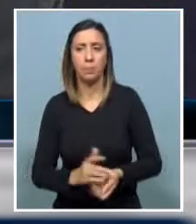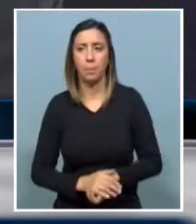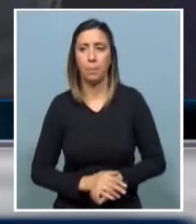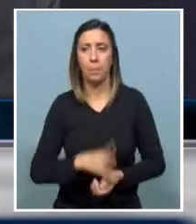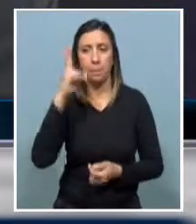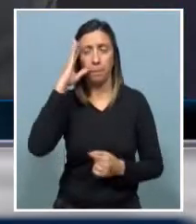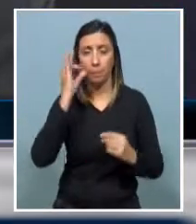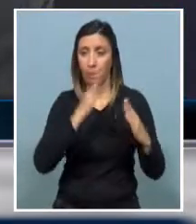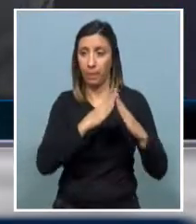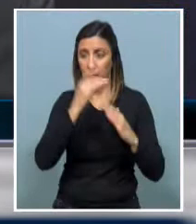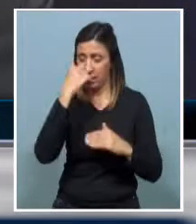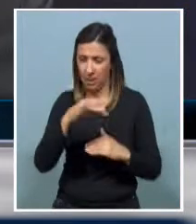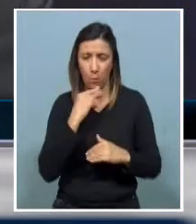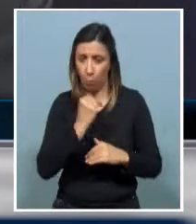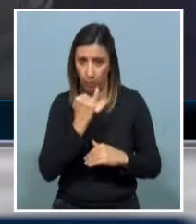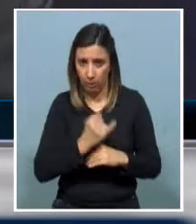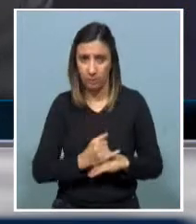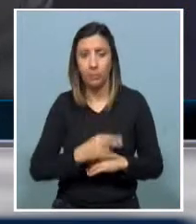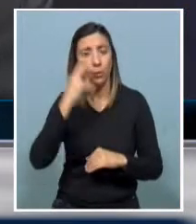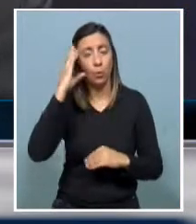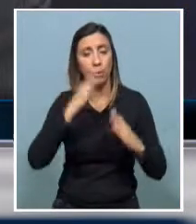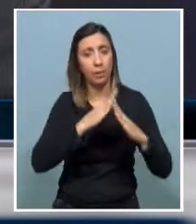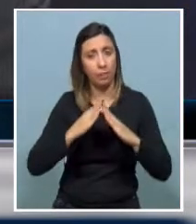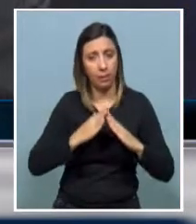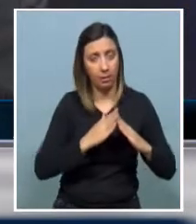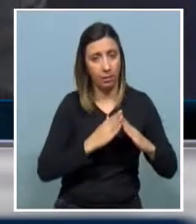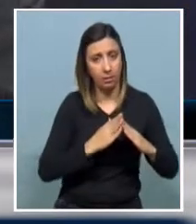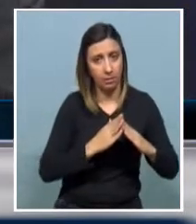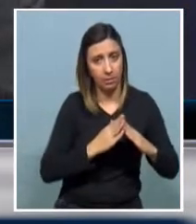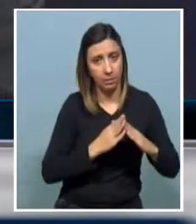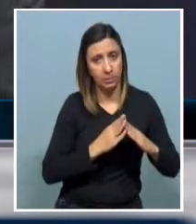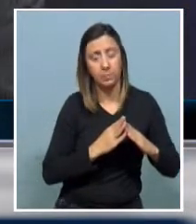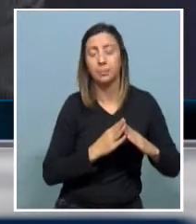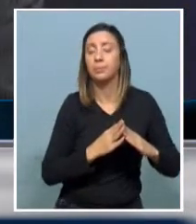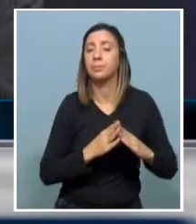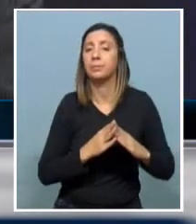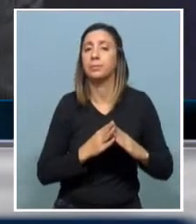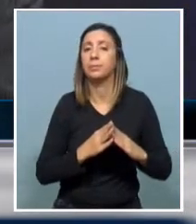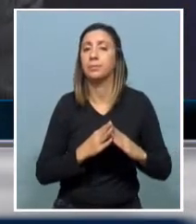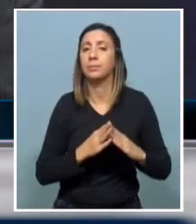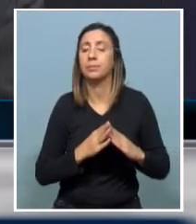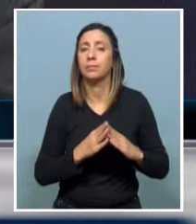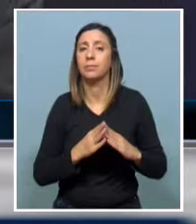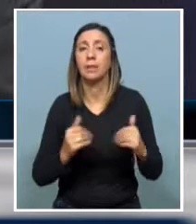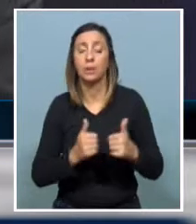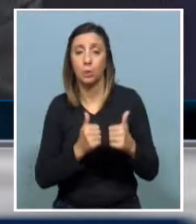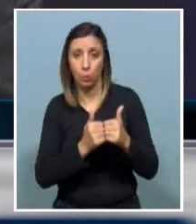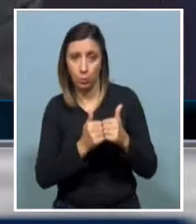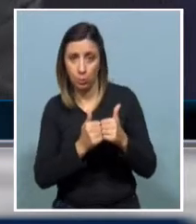90 viviendas, rápido te lo cuento, Seba. 90 viviendas de las cuales se han revisado a través de la interventora de